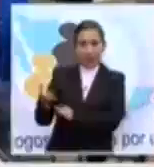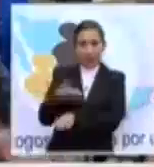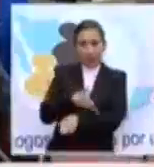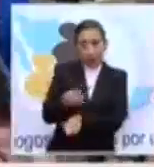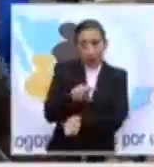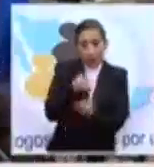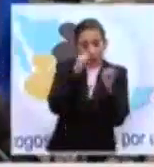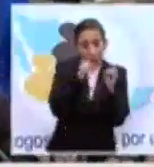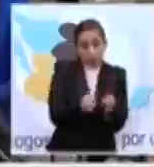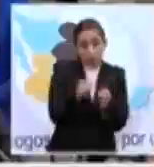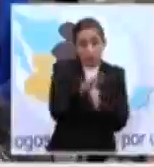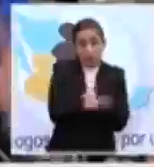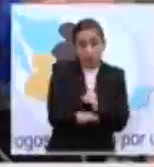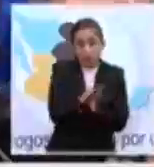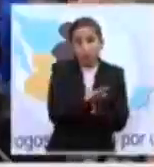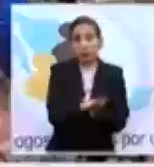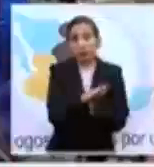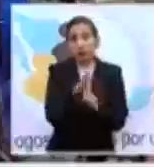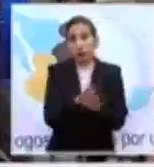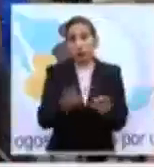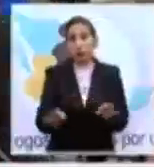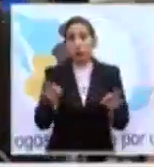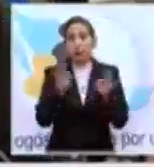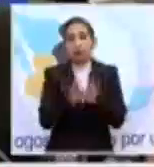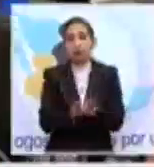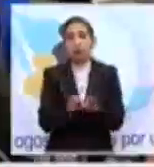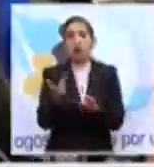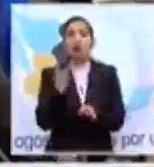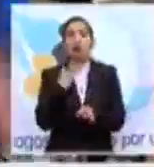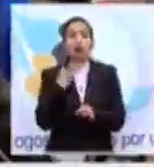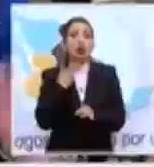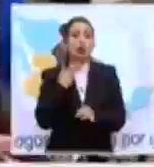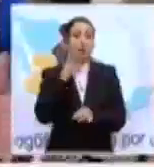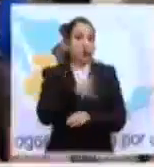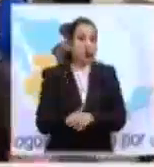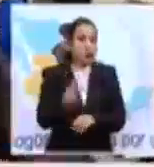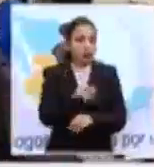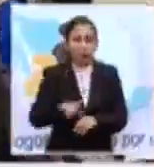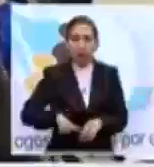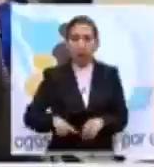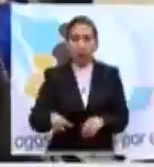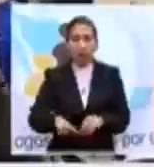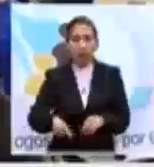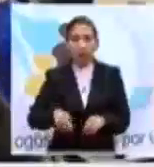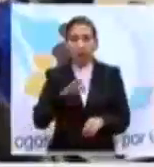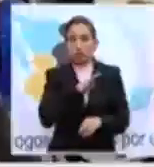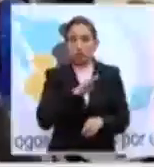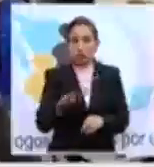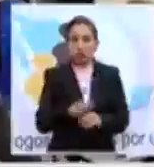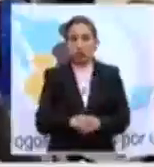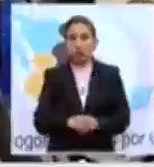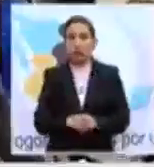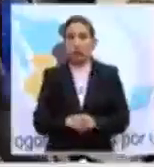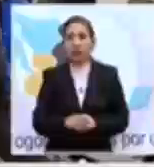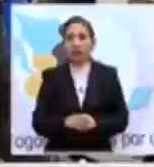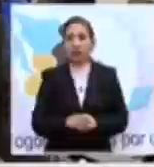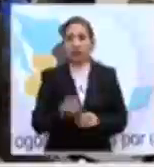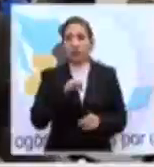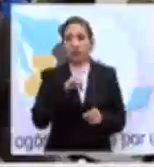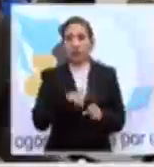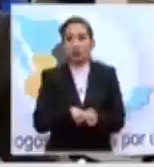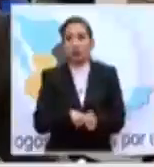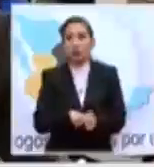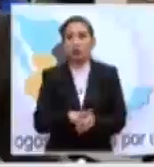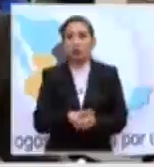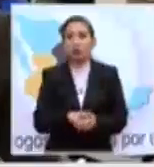individuo a través de la familia el destinatario principal de la política pública de cualquier gobierno. Debiera ser entonces una mesa especial.